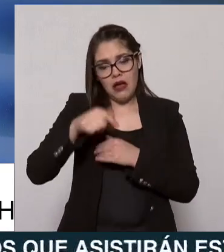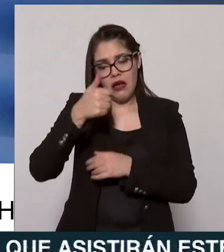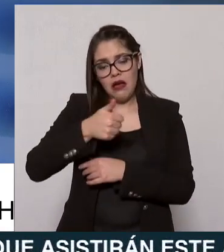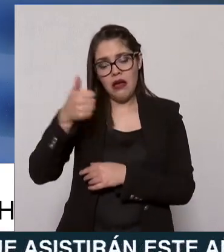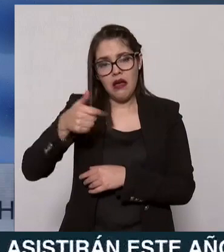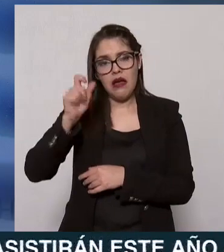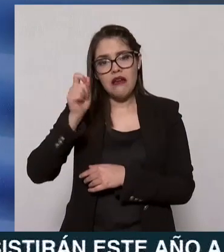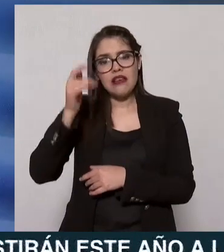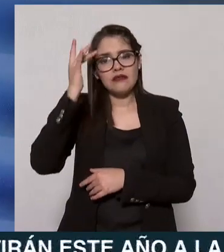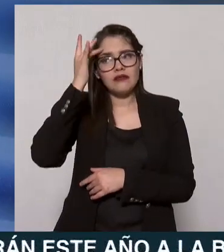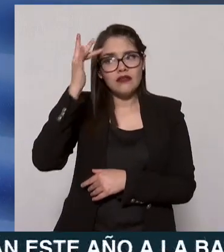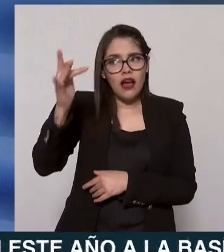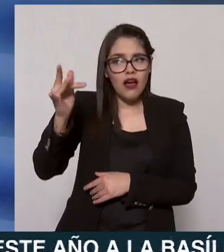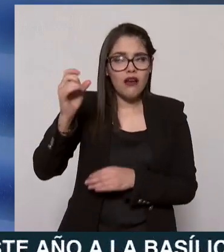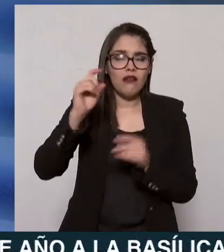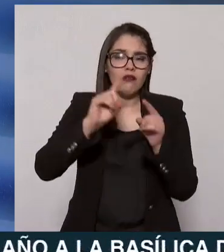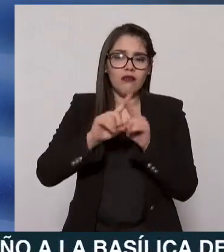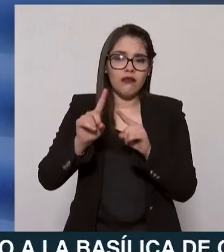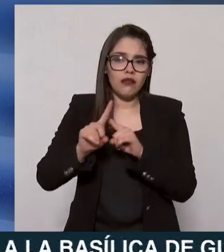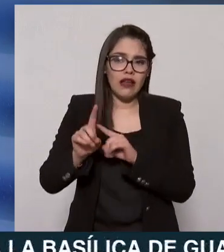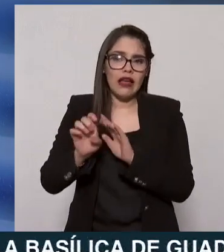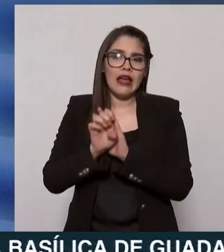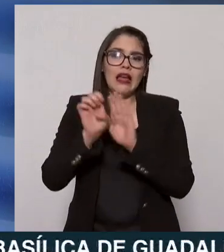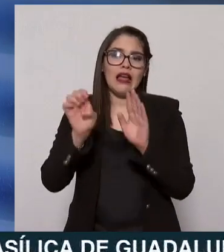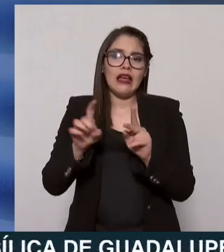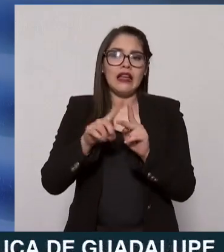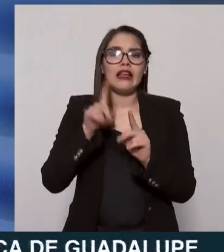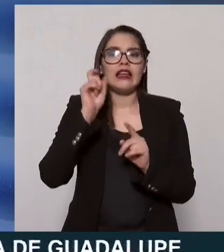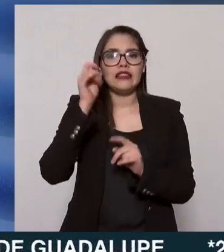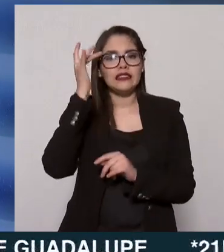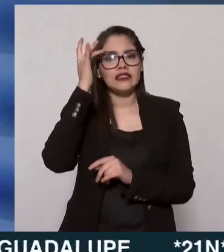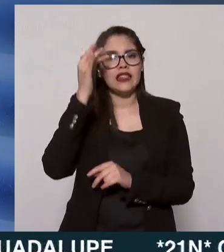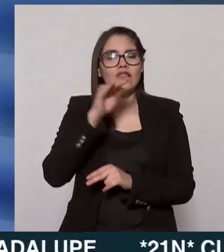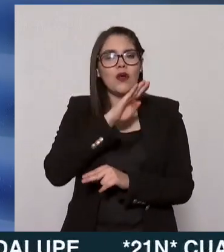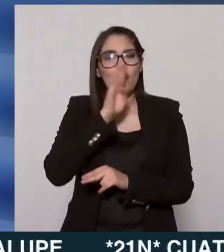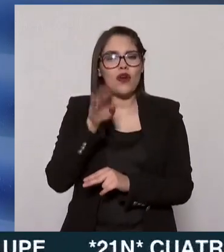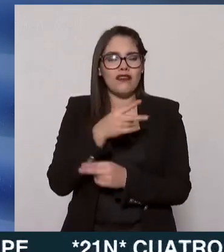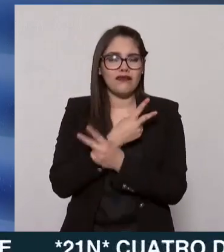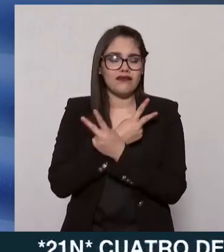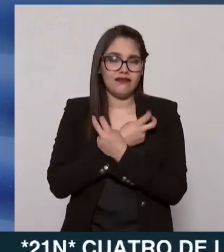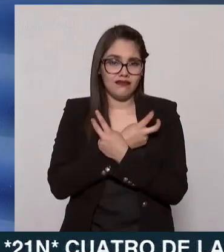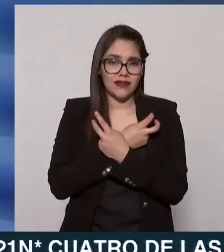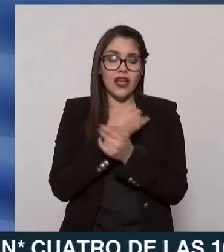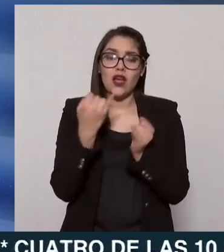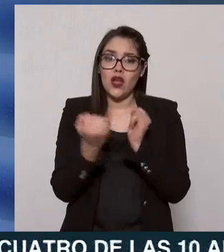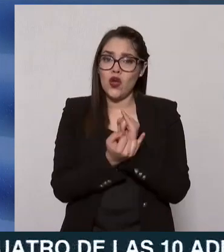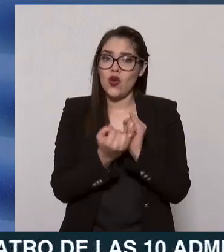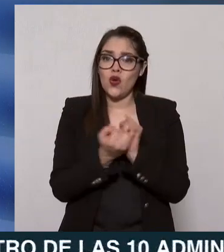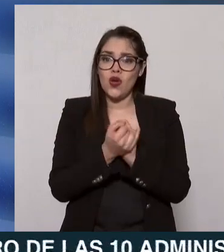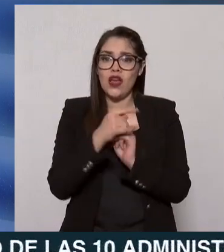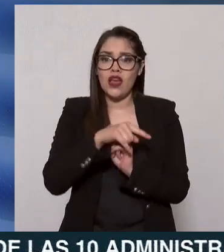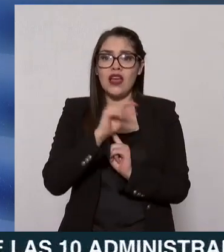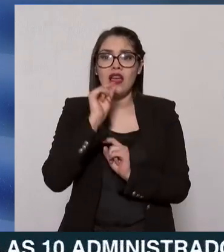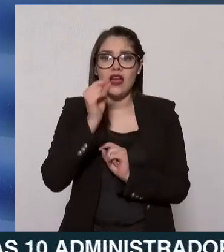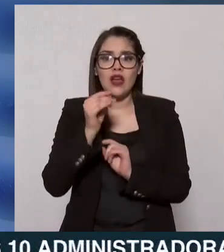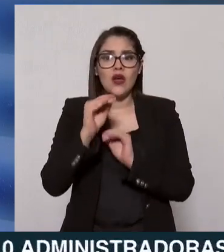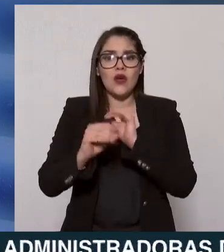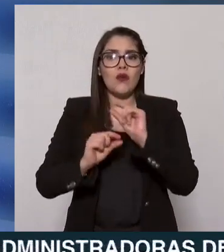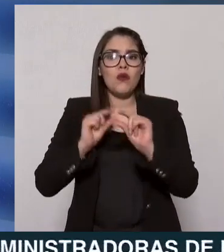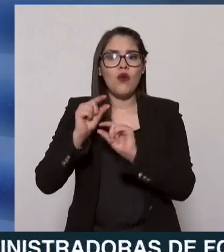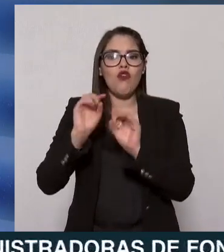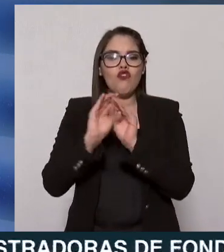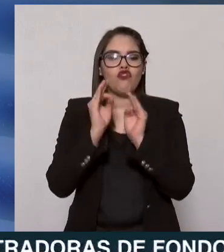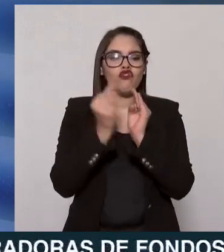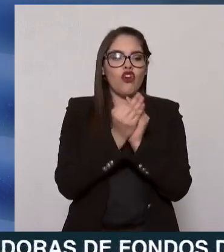catolicismo, o en un catolicismo popular, como puede ser la Santa Muerte, que entran a definir